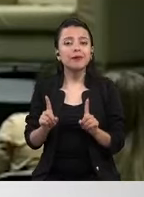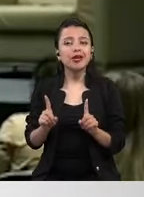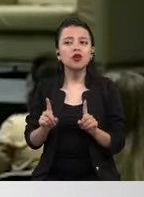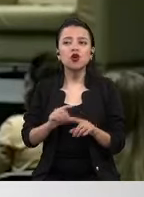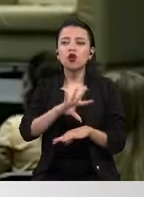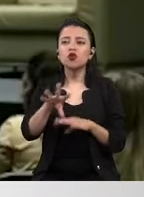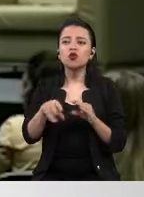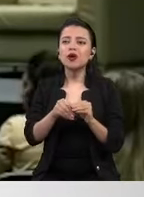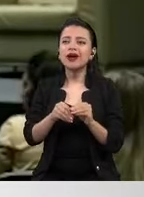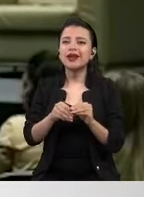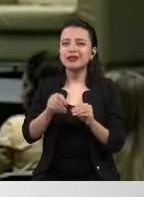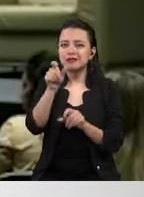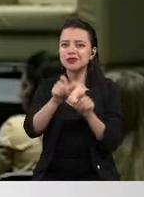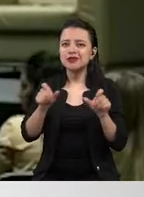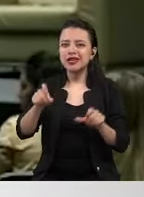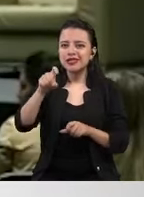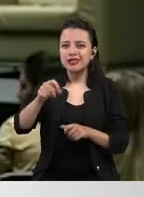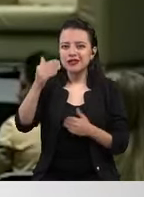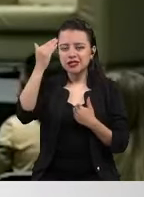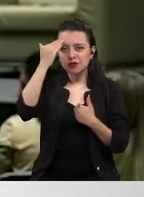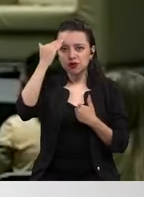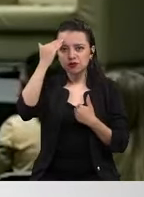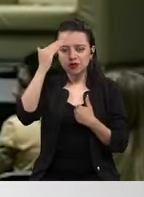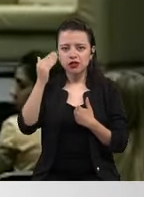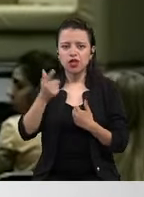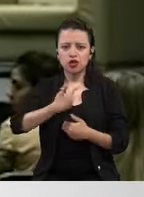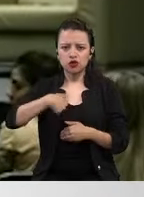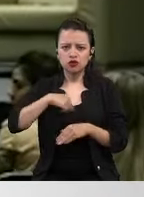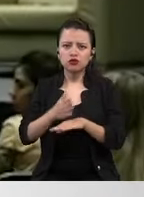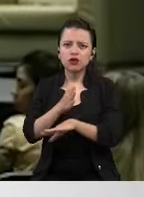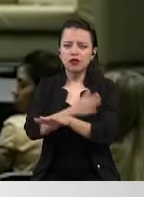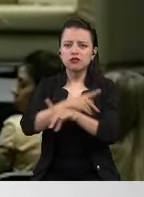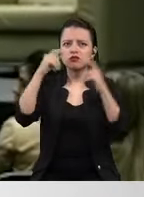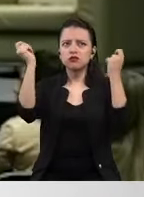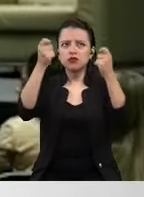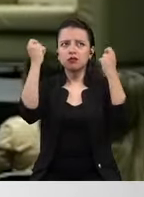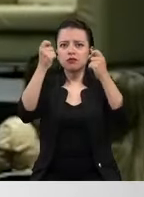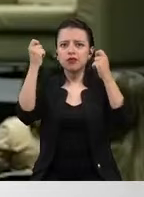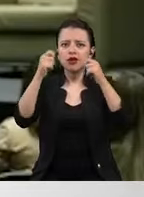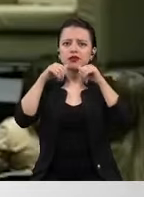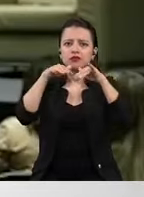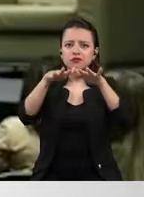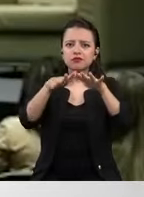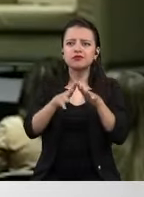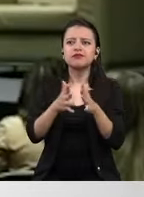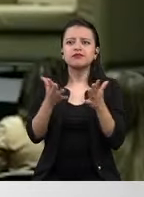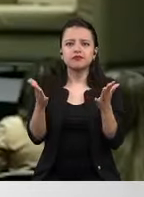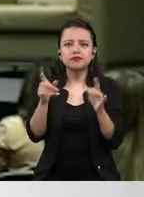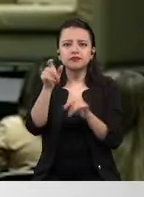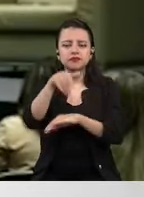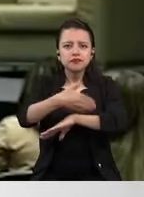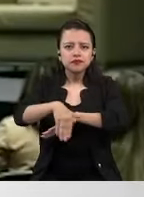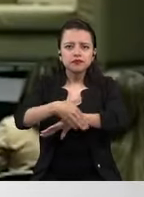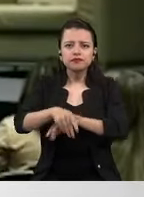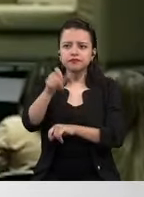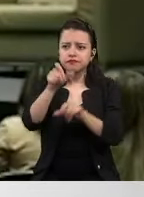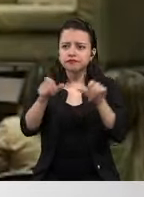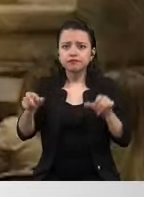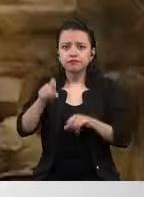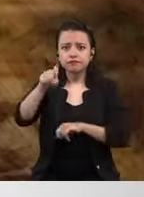personas debemos ser conscientes y nosotros Nosotros hemos hecho unas campañas en la calle donde estamos educando a las personas para que exijan la factura